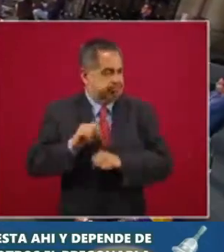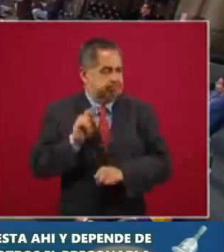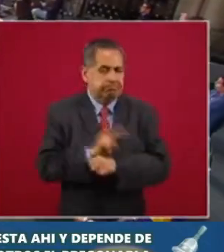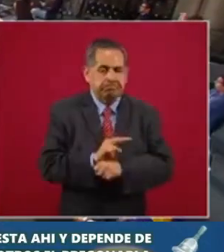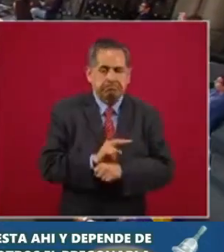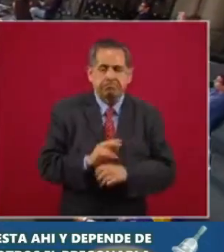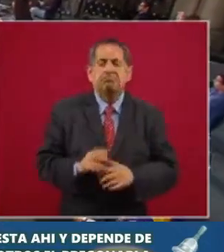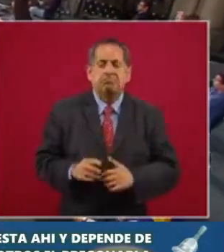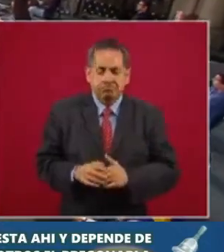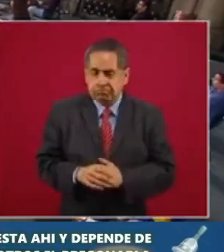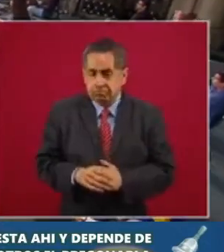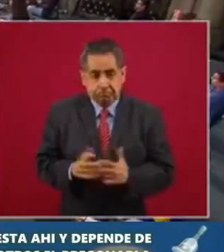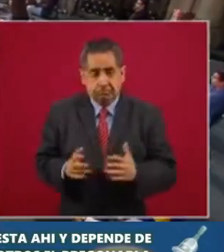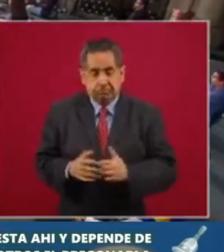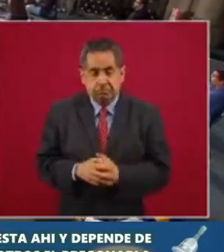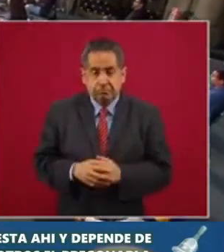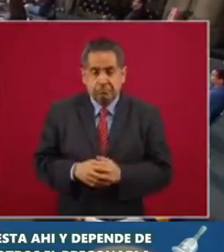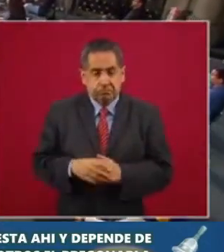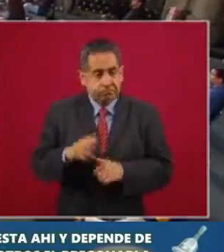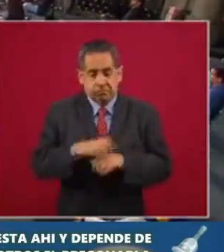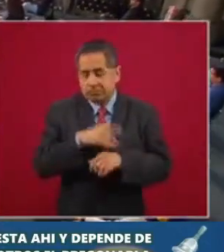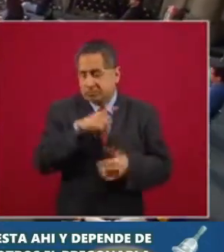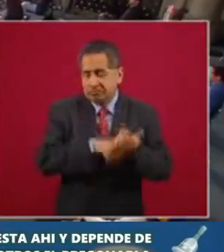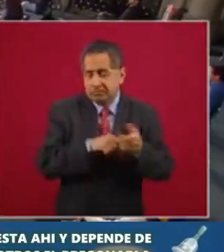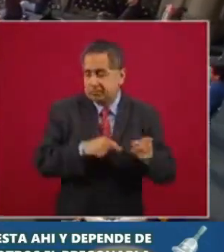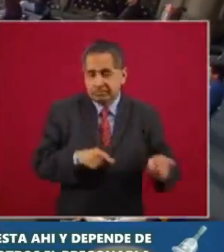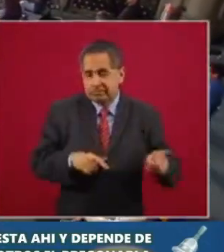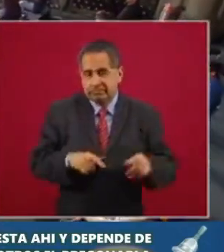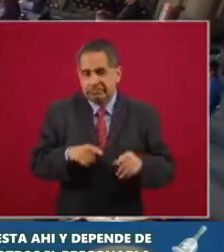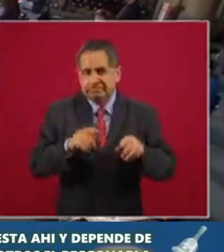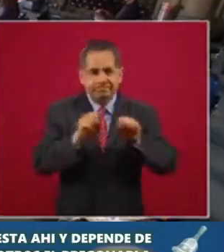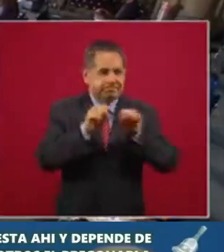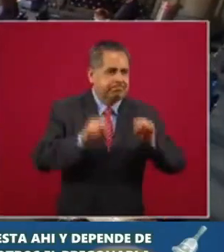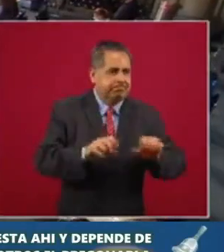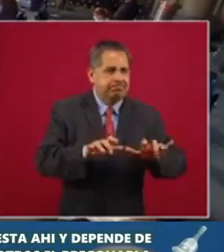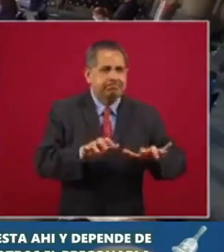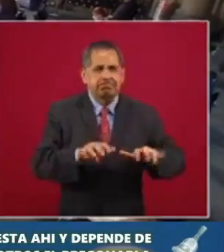porque era un sistema